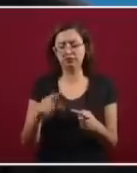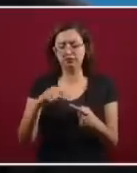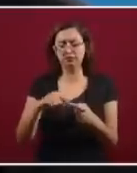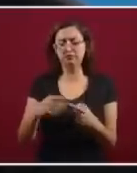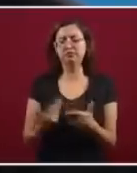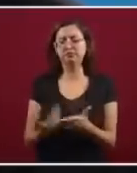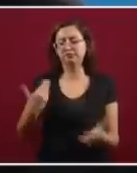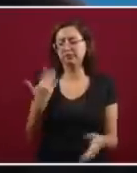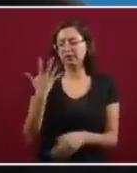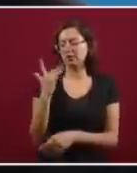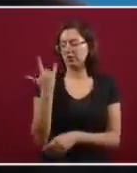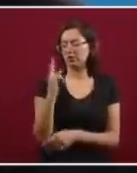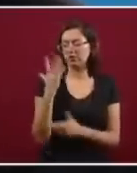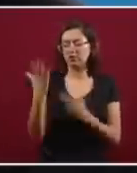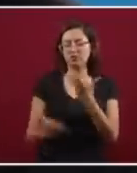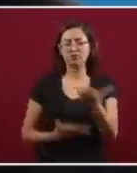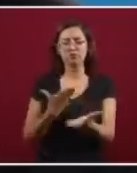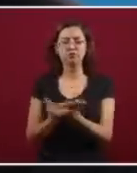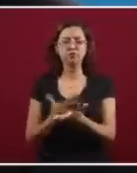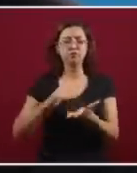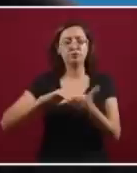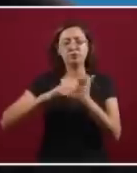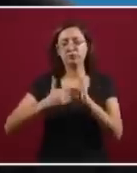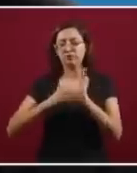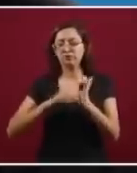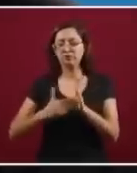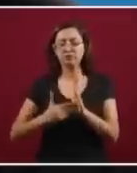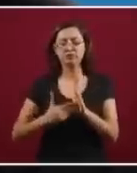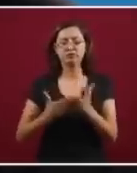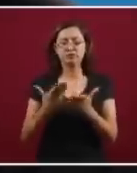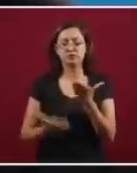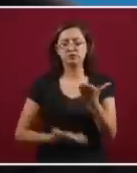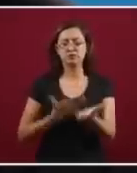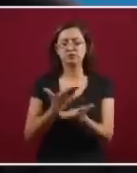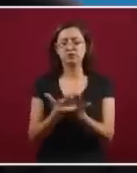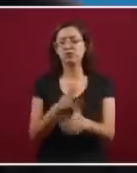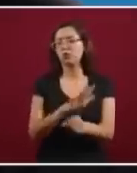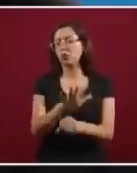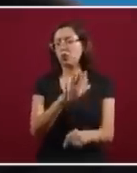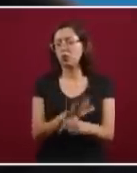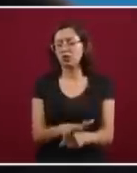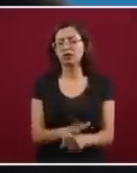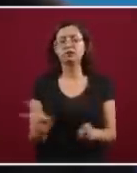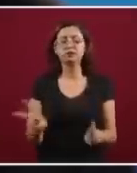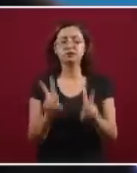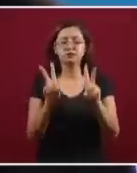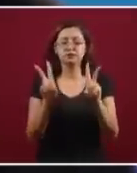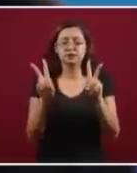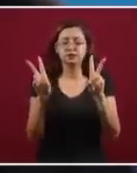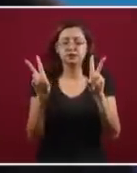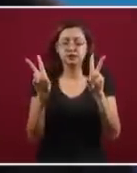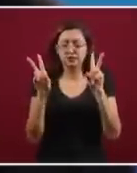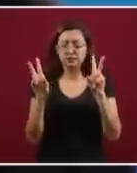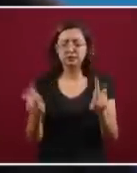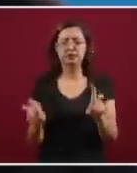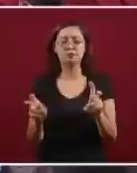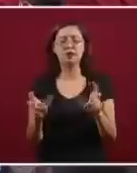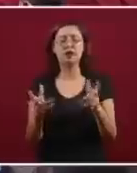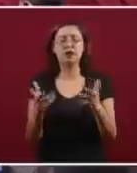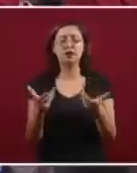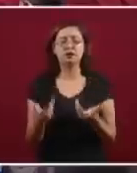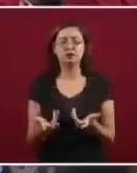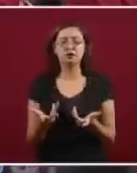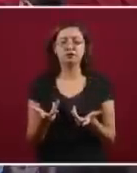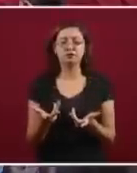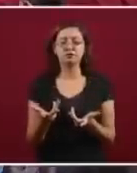pasado 5 de julio no hay ninguna limitación en ir a combatir